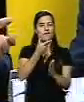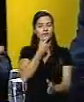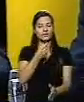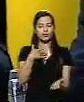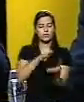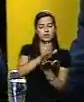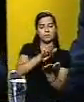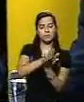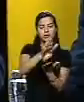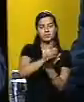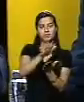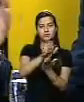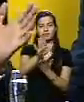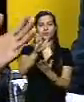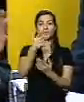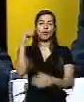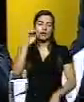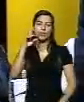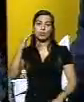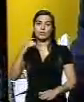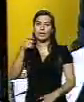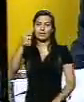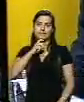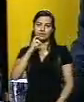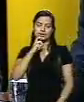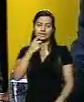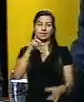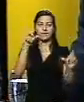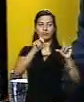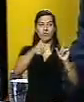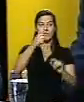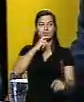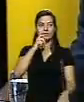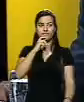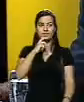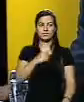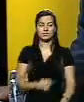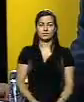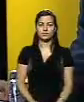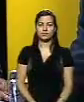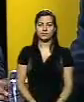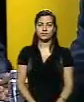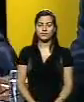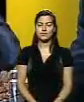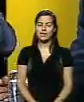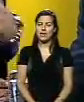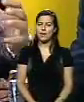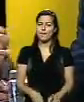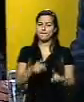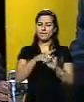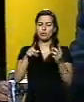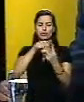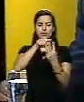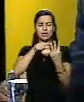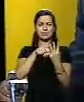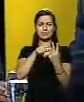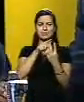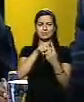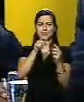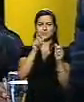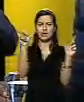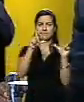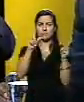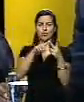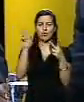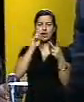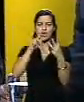un impreso que montar una emisora, que montar una televisión comunitaria. Pero que los tres medios y